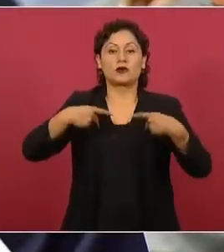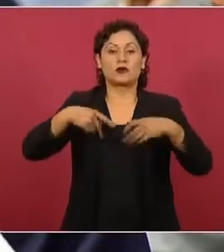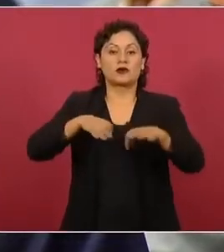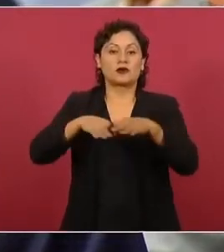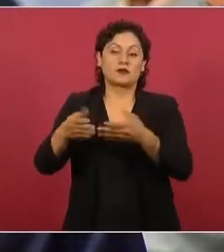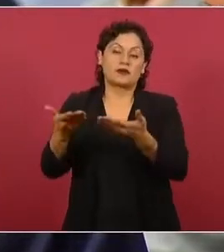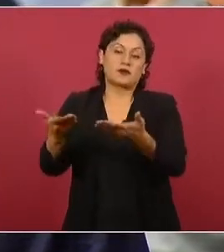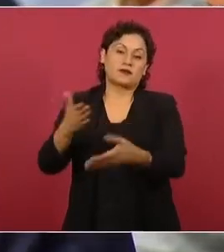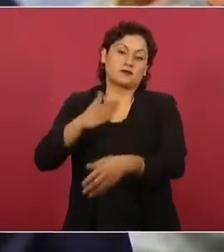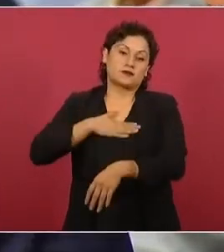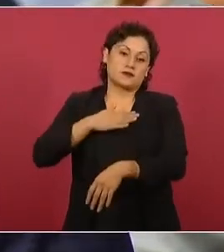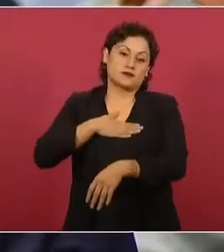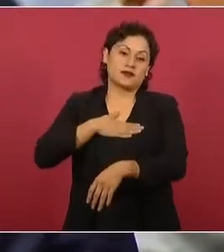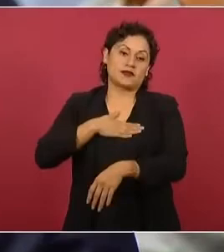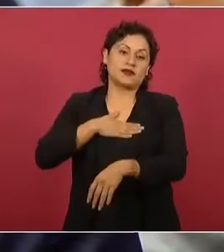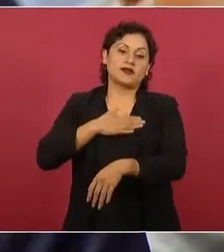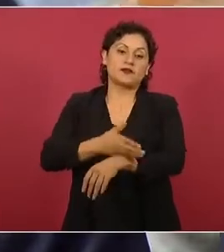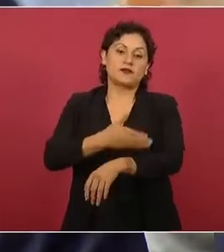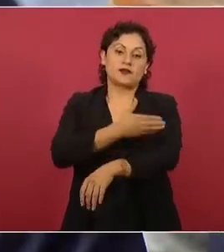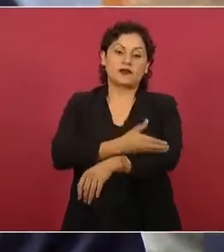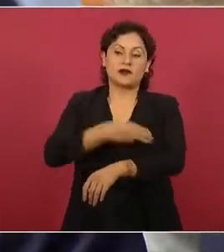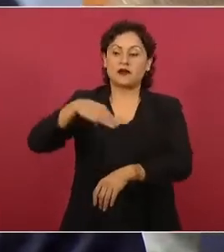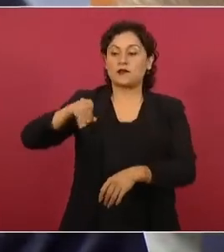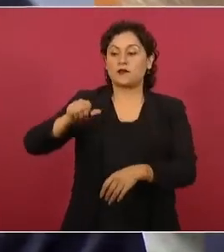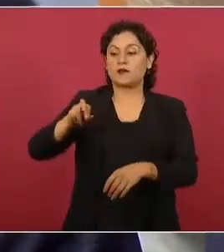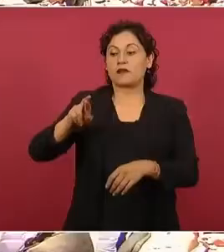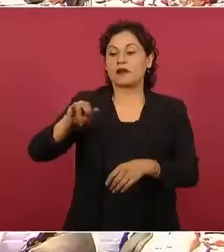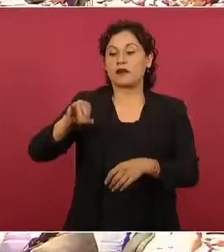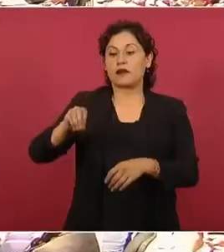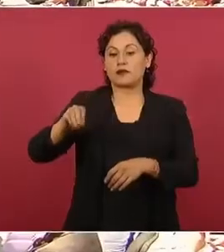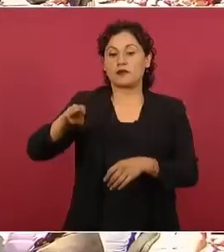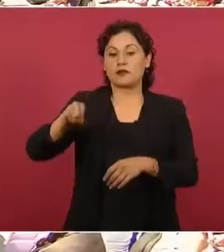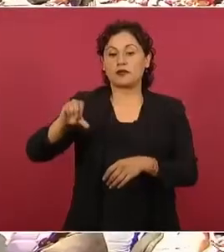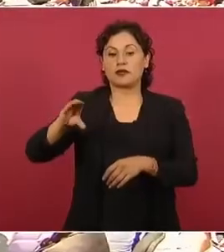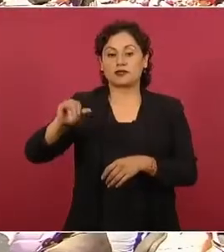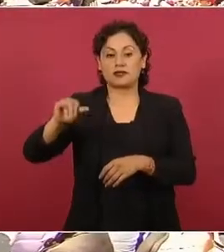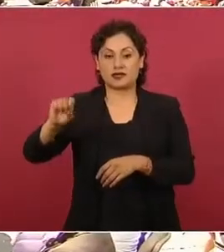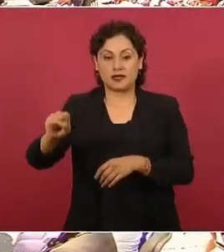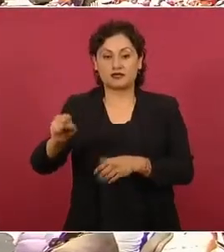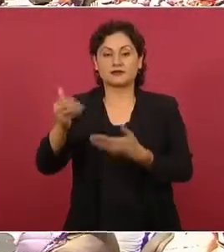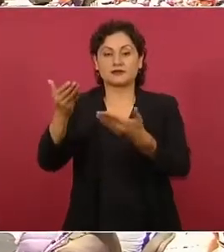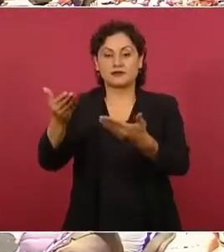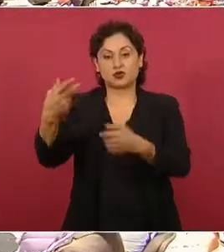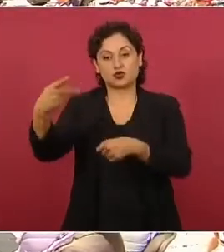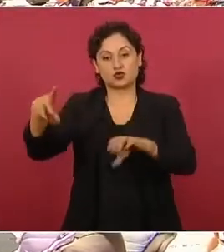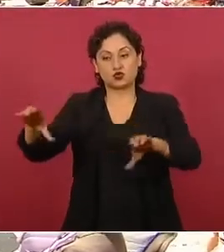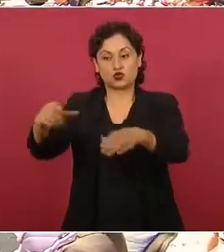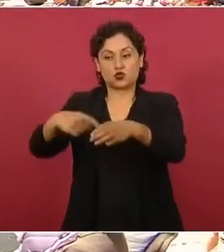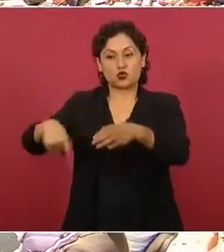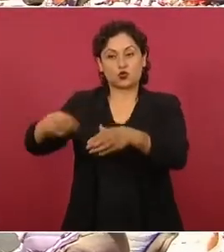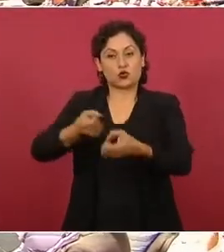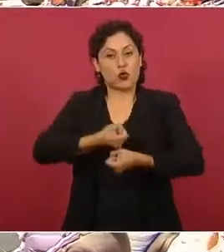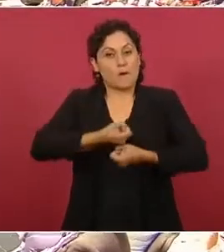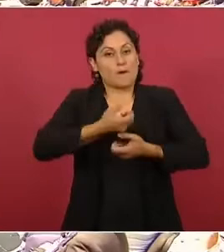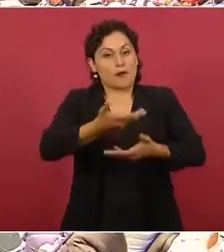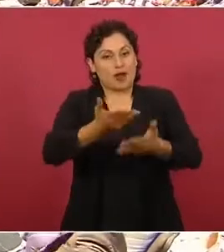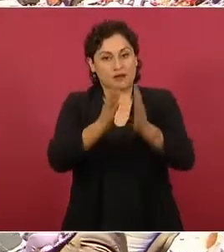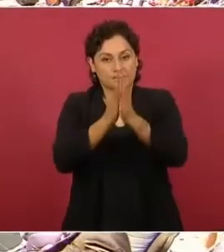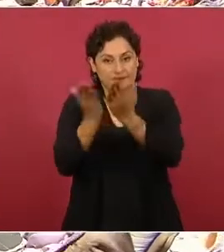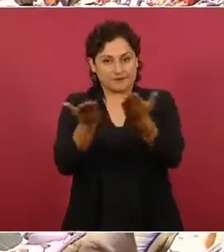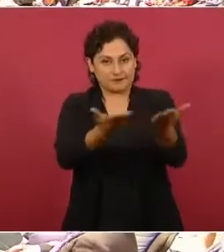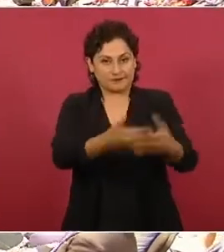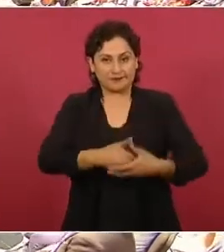paisano Mario Macías Robles, para que dirija el mensaje de su sector. Adelante, Mario.